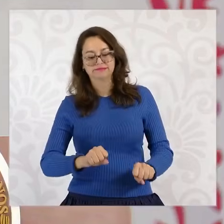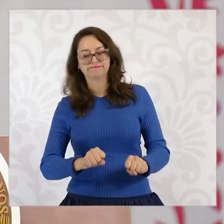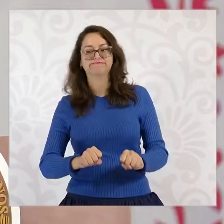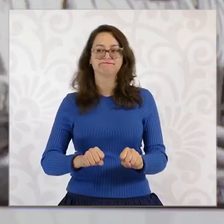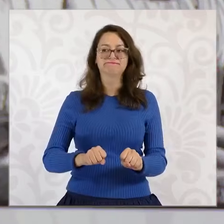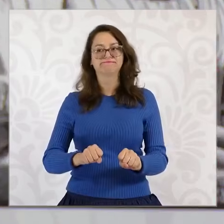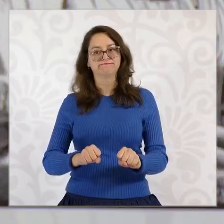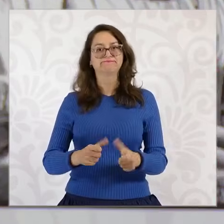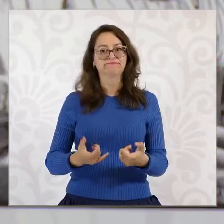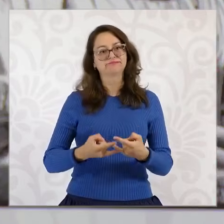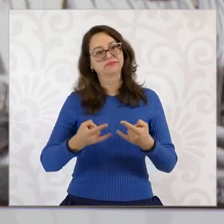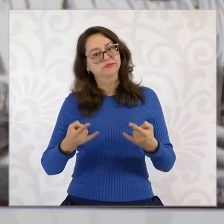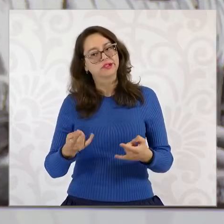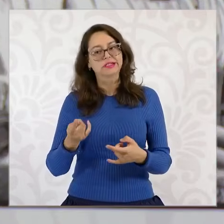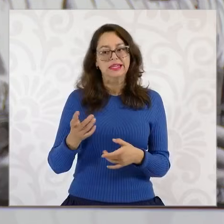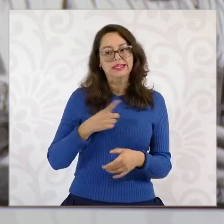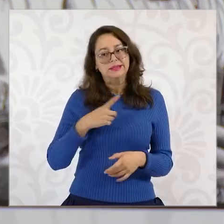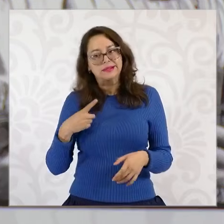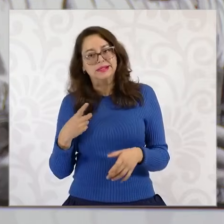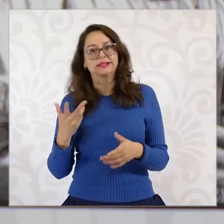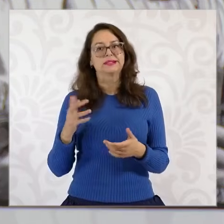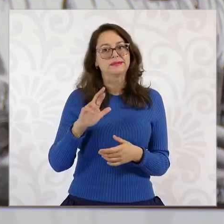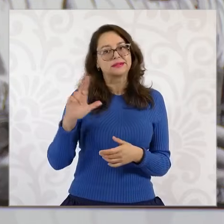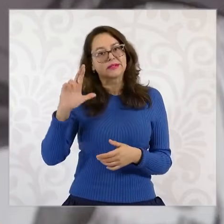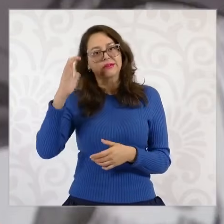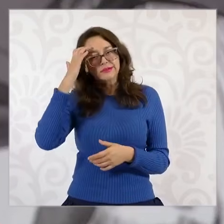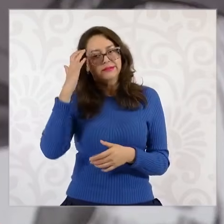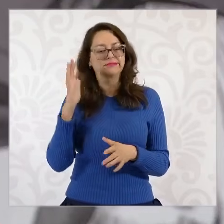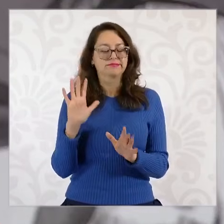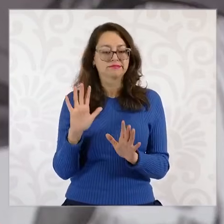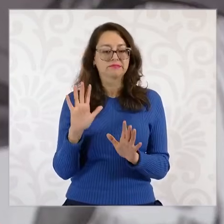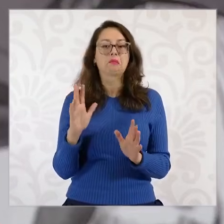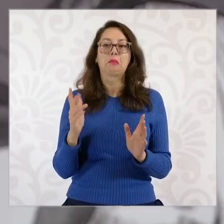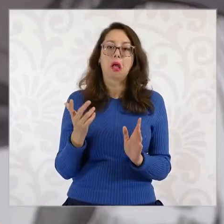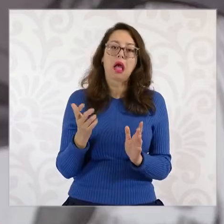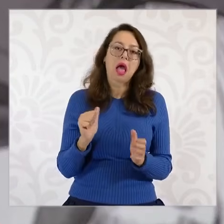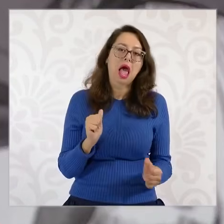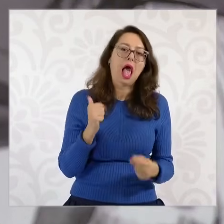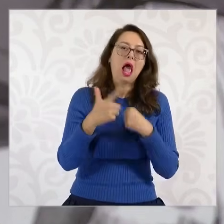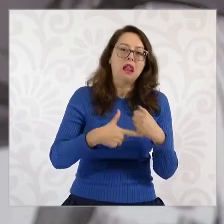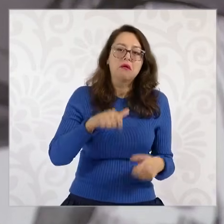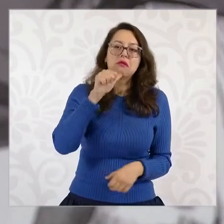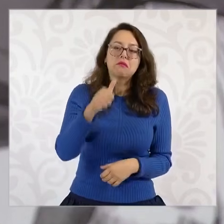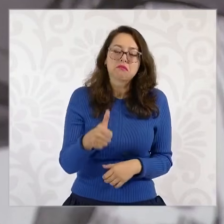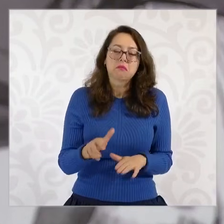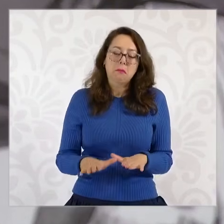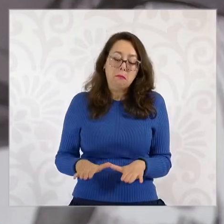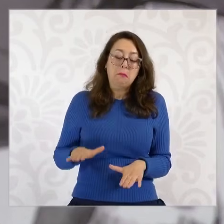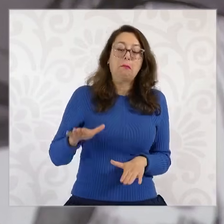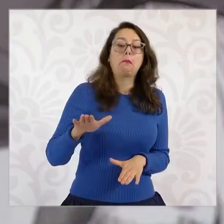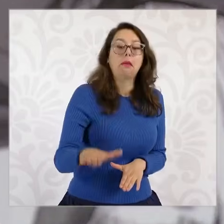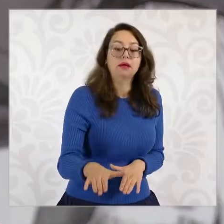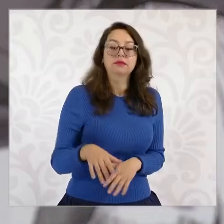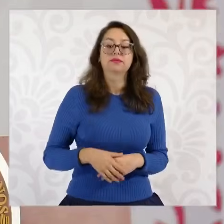canciller del gobierno español. Entonces yo dije, hay un paso en este sentido. Ahora, la reunión a